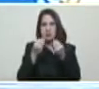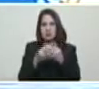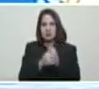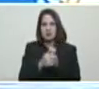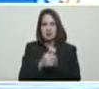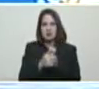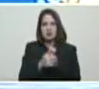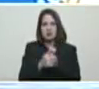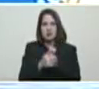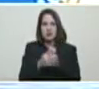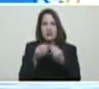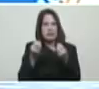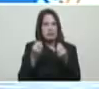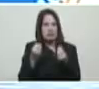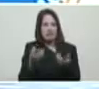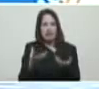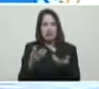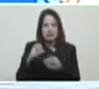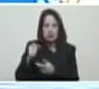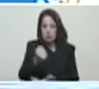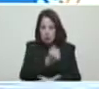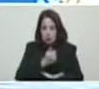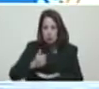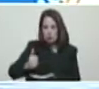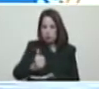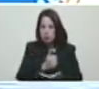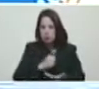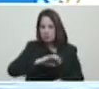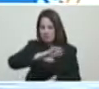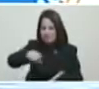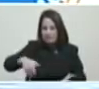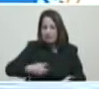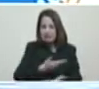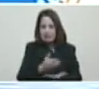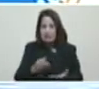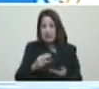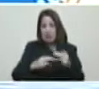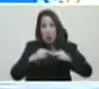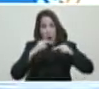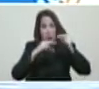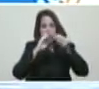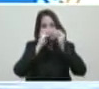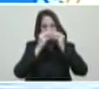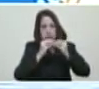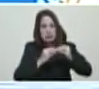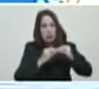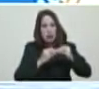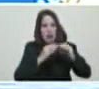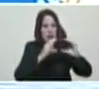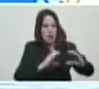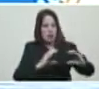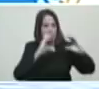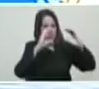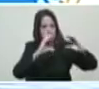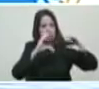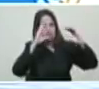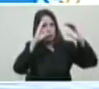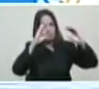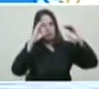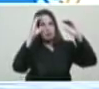hay que Li cemento parejo compadre hay que pegar bloque por